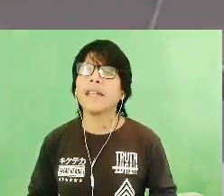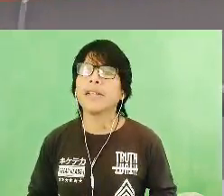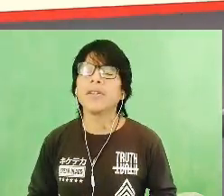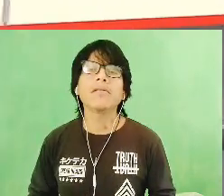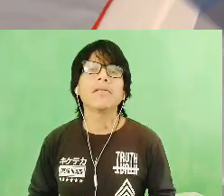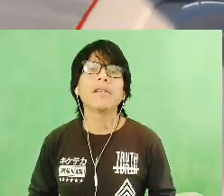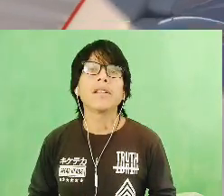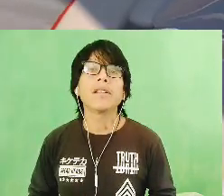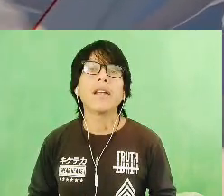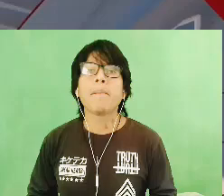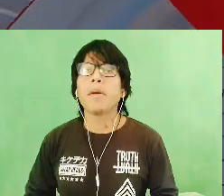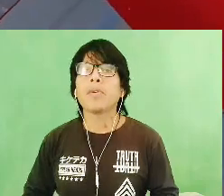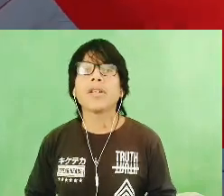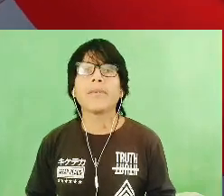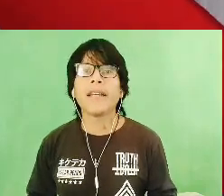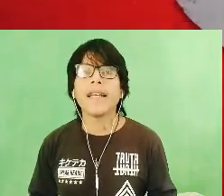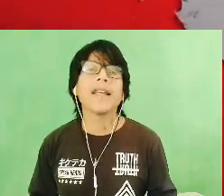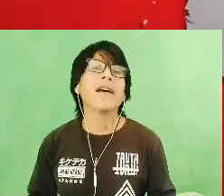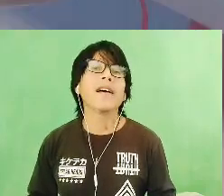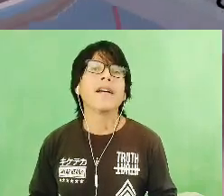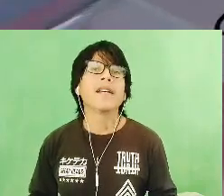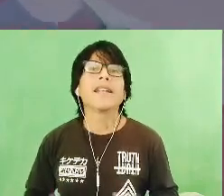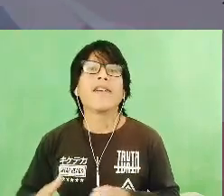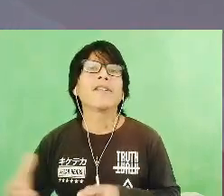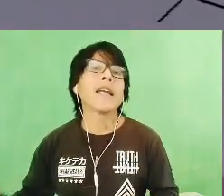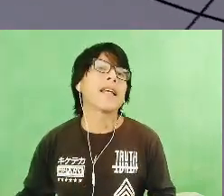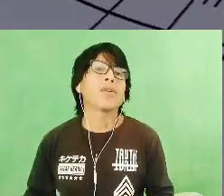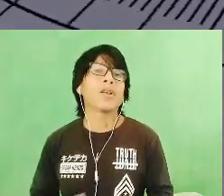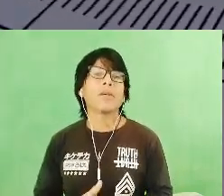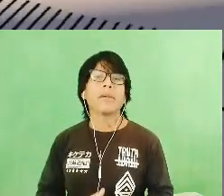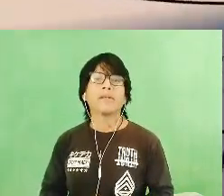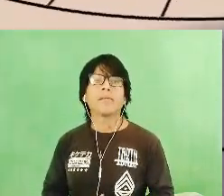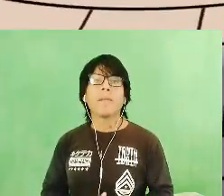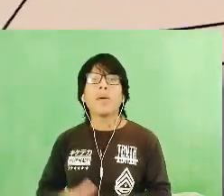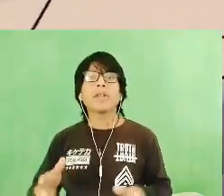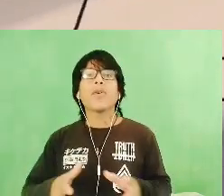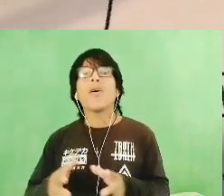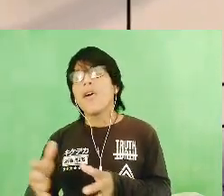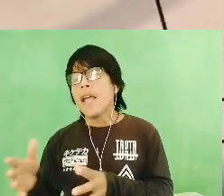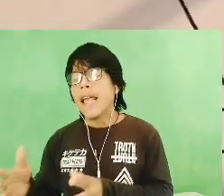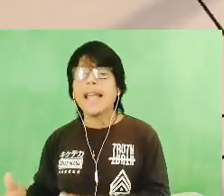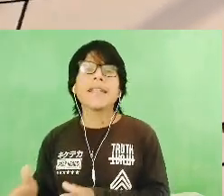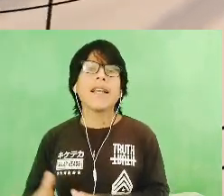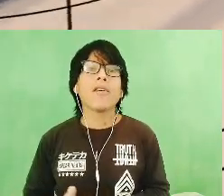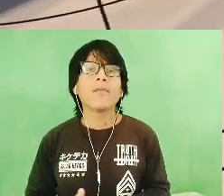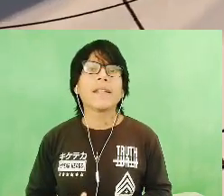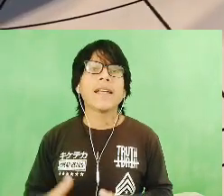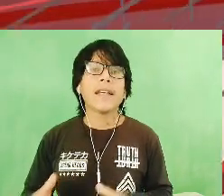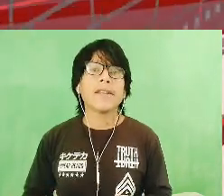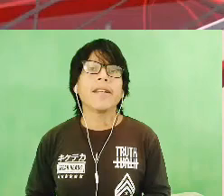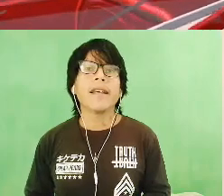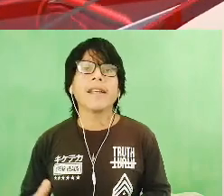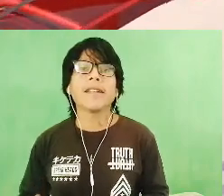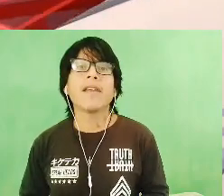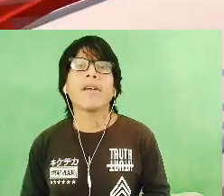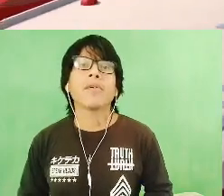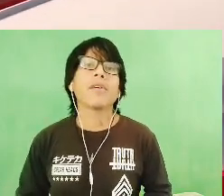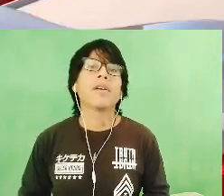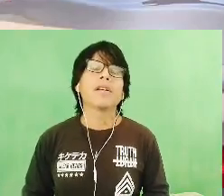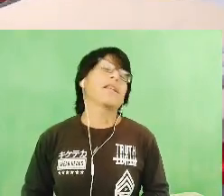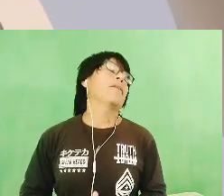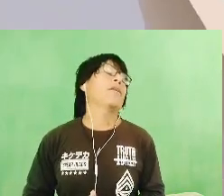de investigación, pero no sirve de nada si la Fiscalía no se mueve. Por eso, esa es la confianza que tiene